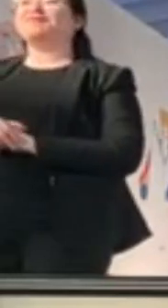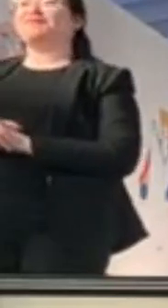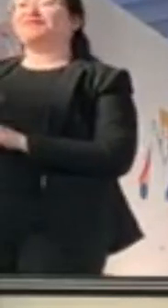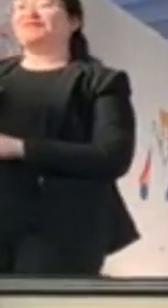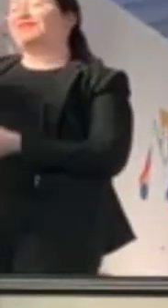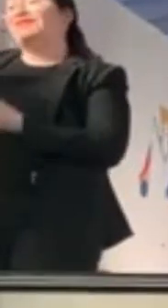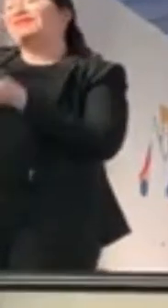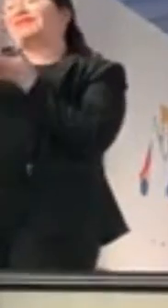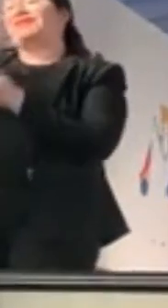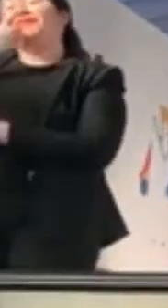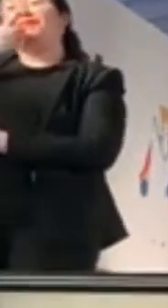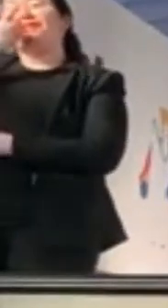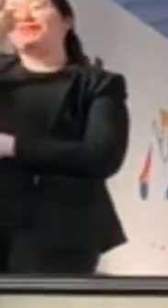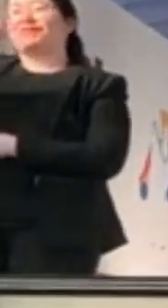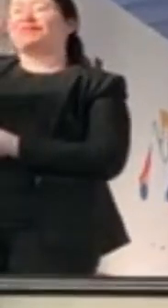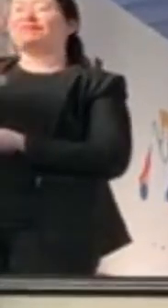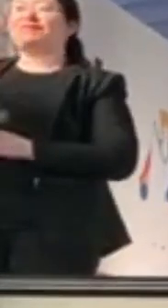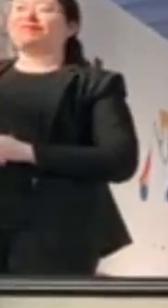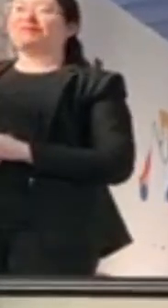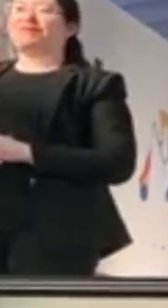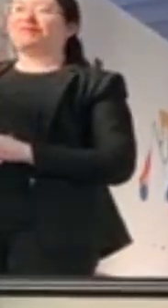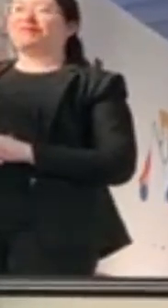simplemente diría